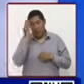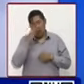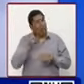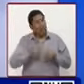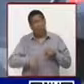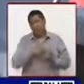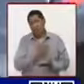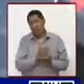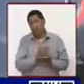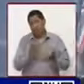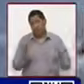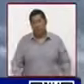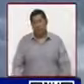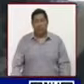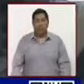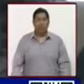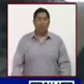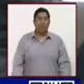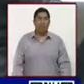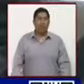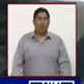fallaron.